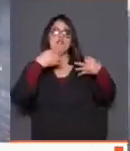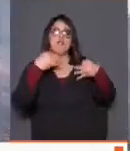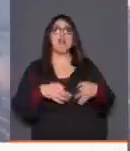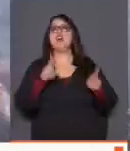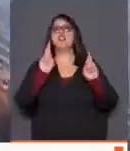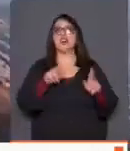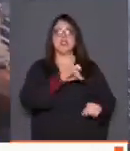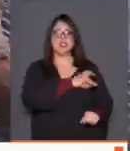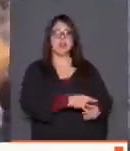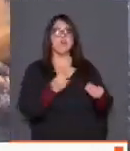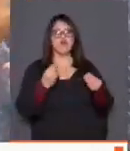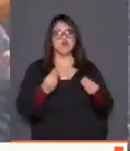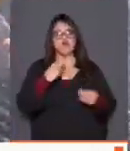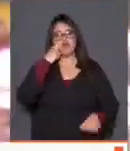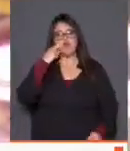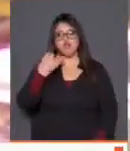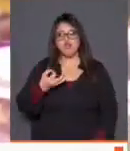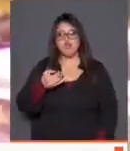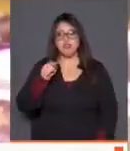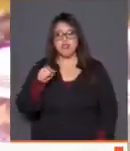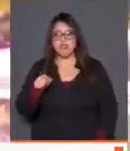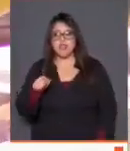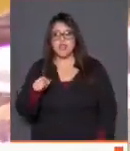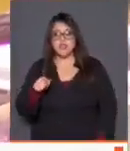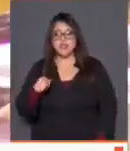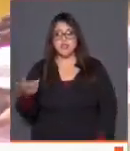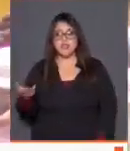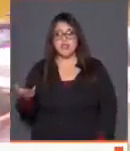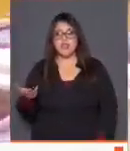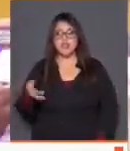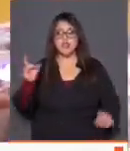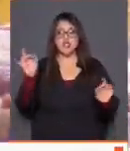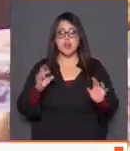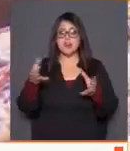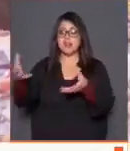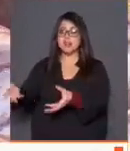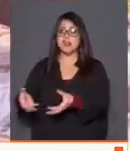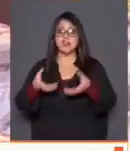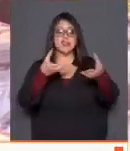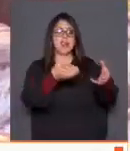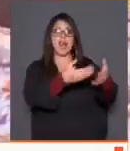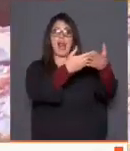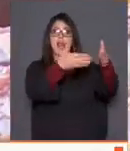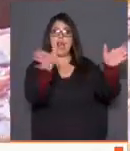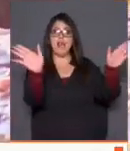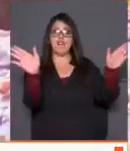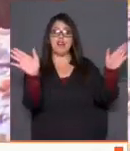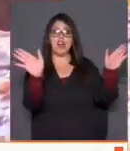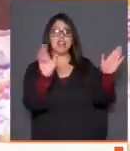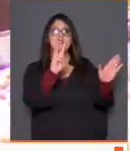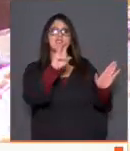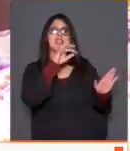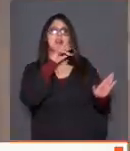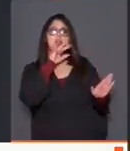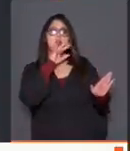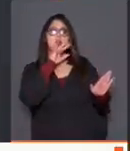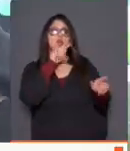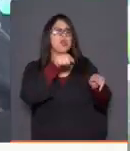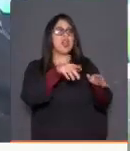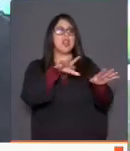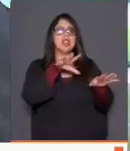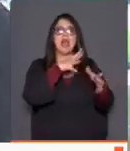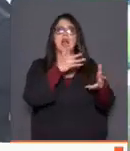es una buena carne y esa carne es básicamente se toma se deja al aire libre por lo menos 30 minutos hay que tomar la temperatura